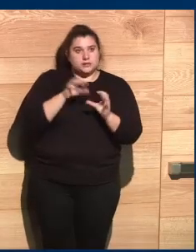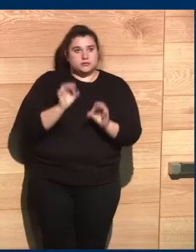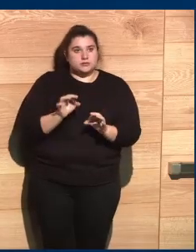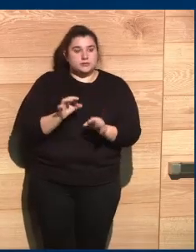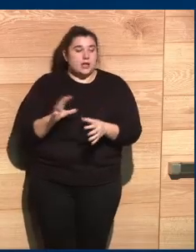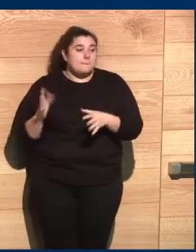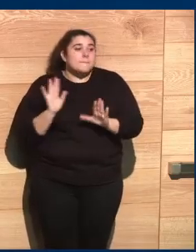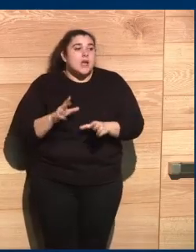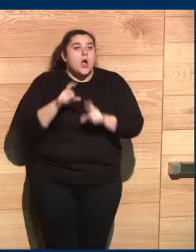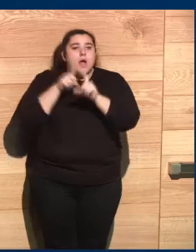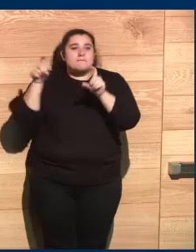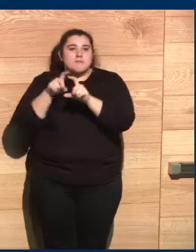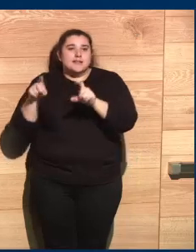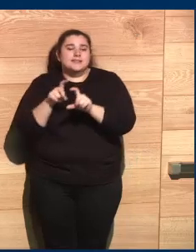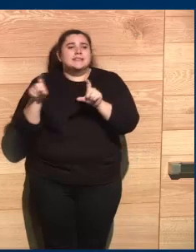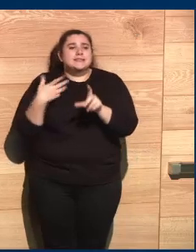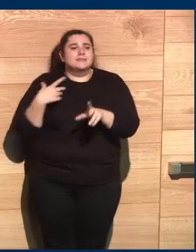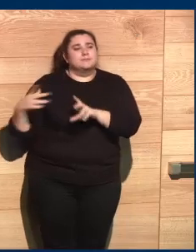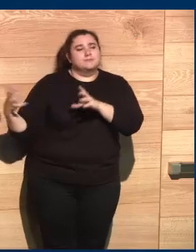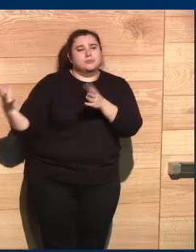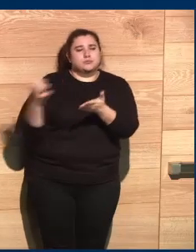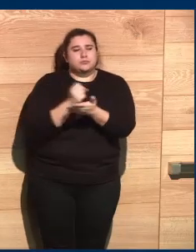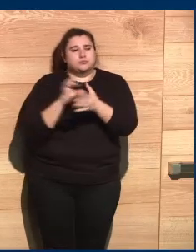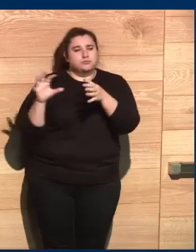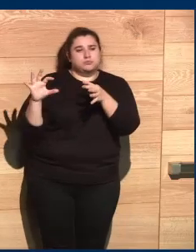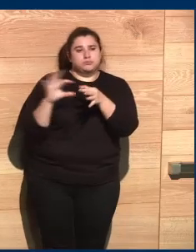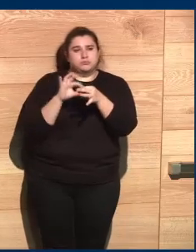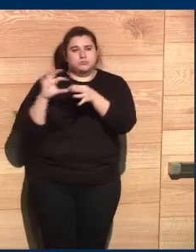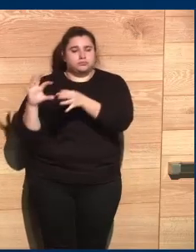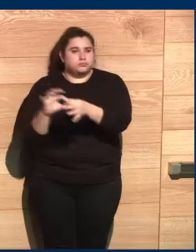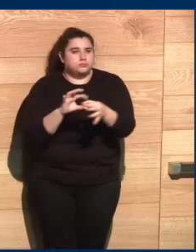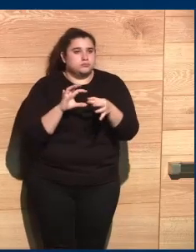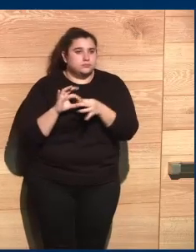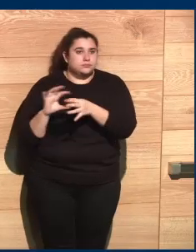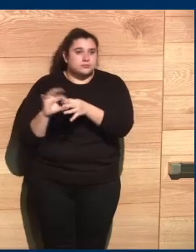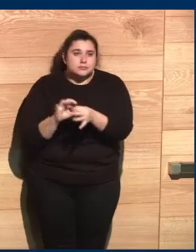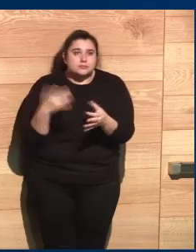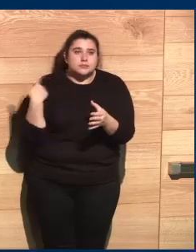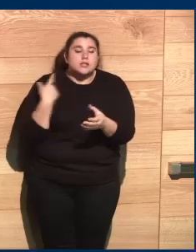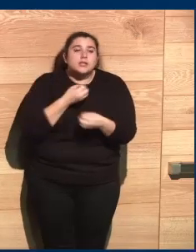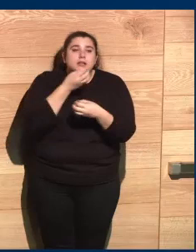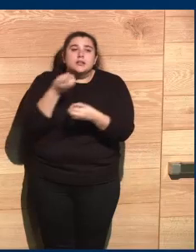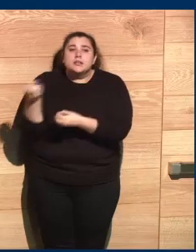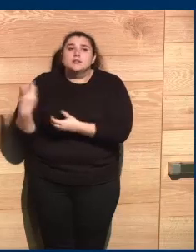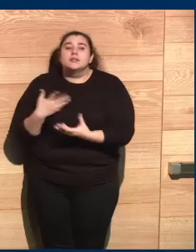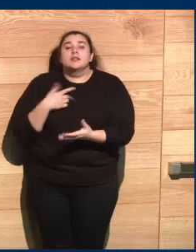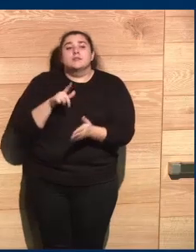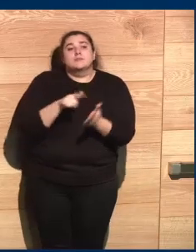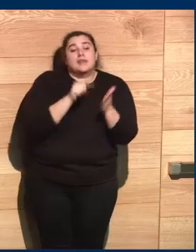parte de otra empresa, los datos se mueven dentro de la empresa, hay miles de maneras de moverse a través de la